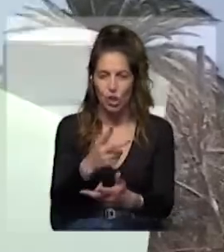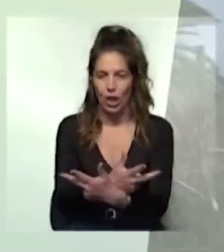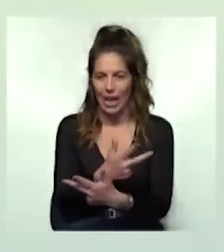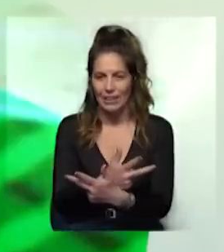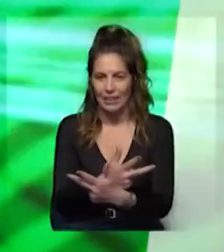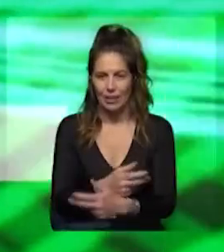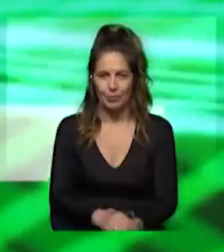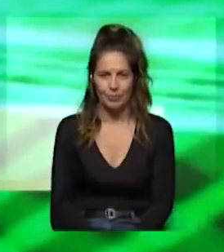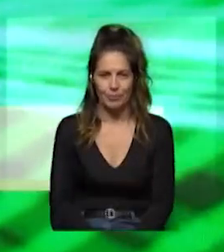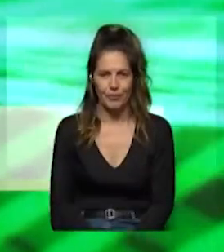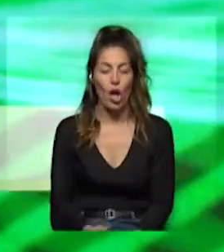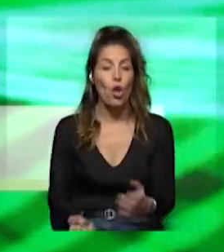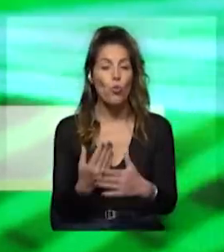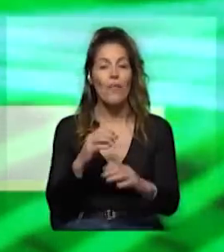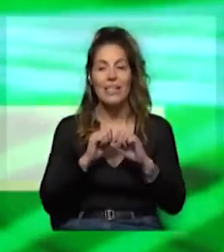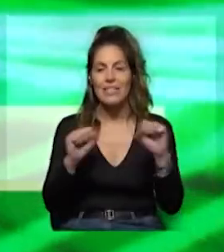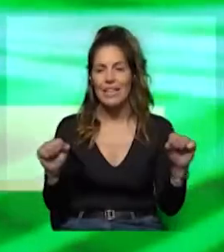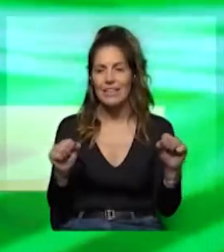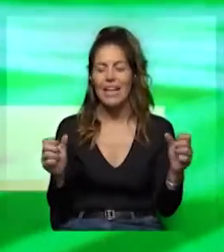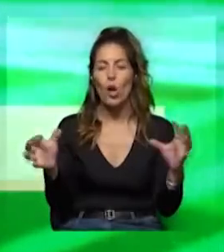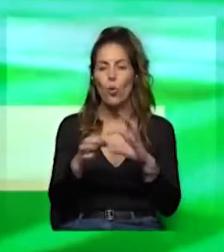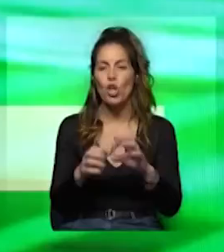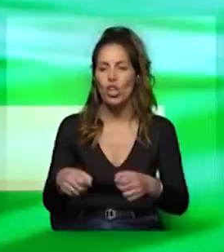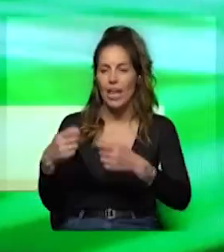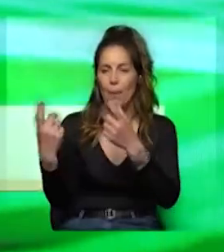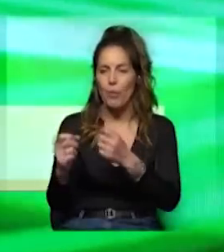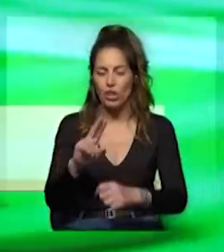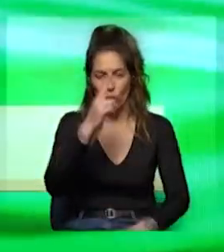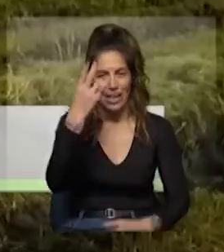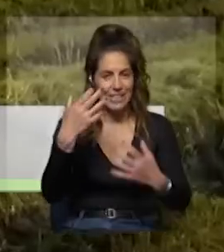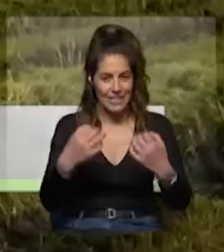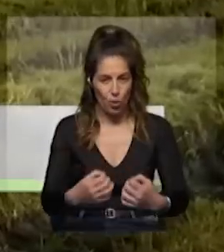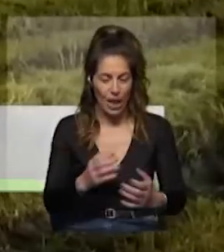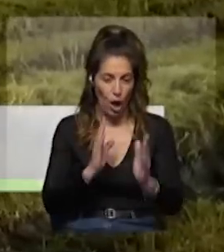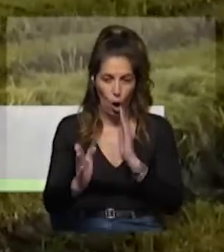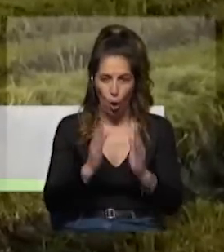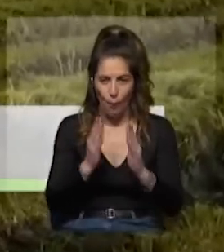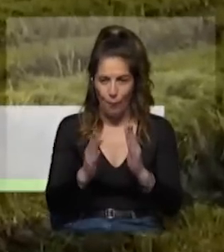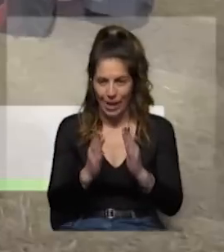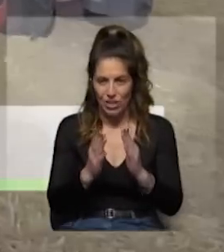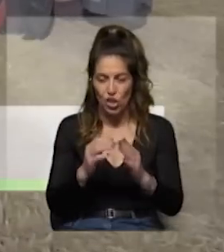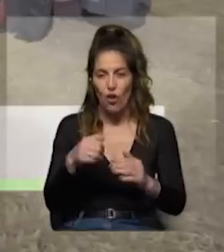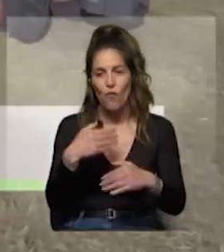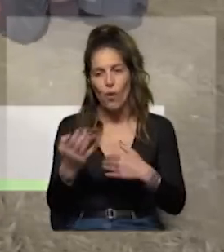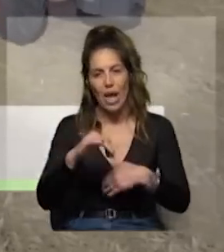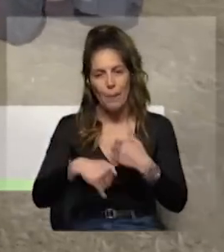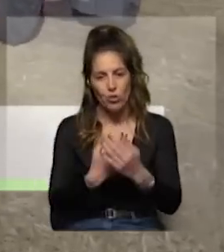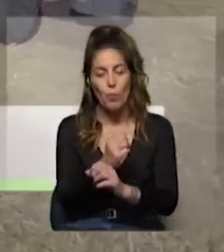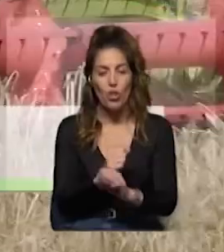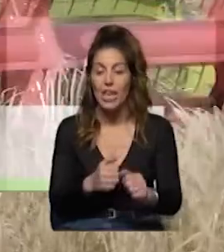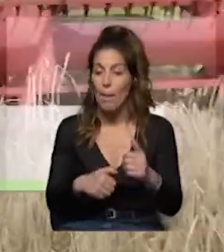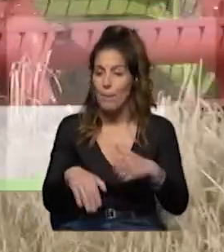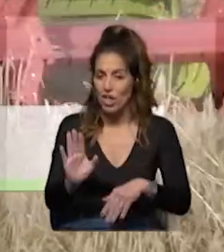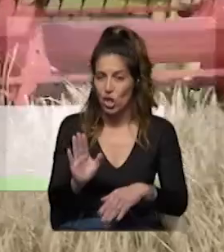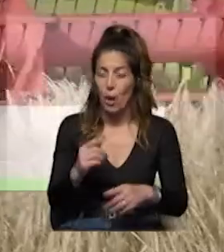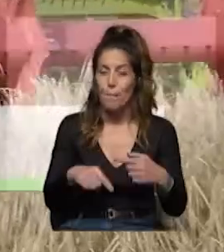teja la nueva secretaria de la Unión de exportadores del Uruguay aseguró que el comercio intram mercosur podría ser mayor y destacó que